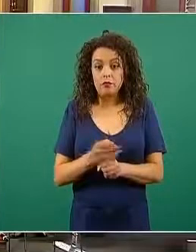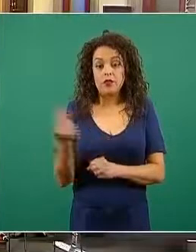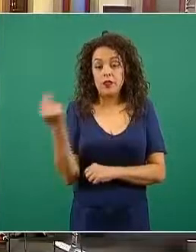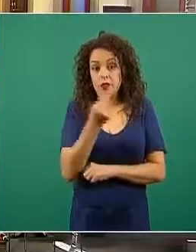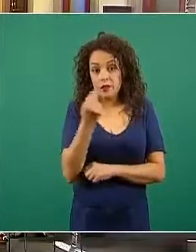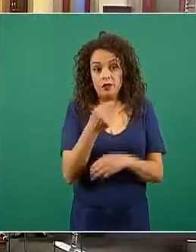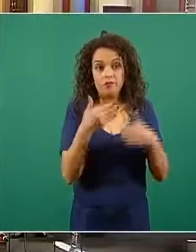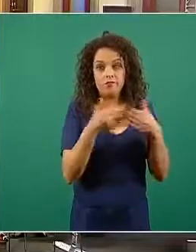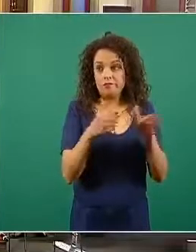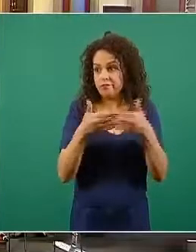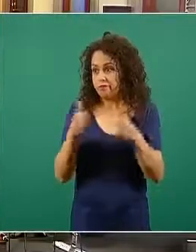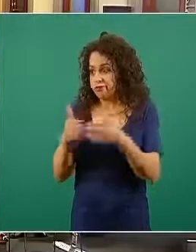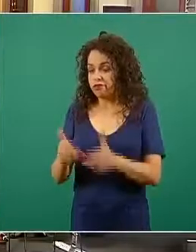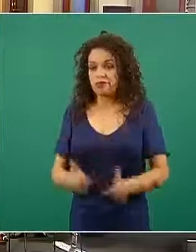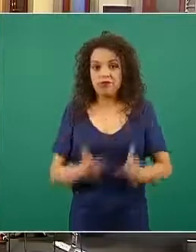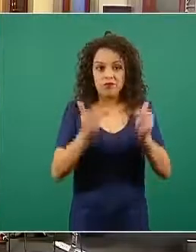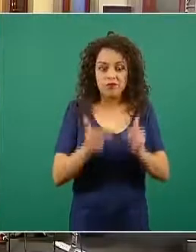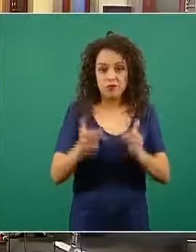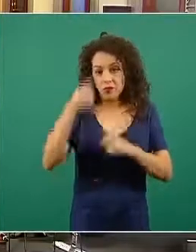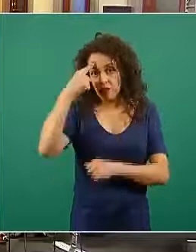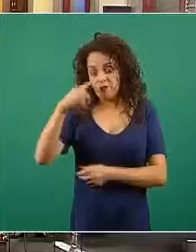actividades económicas y actividades